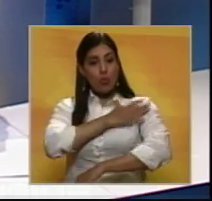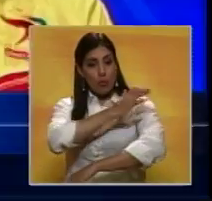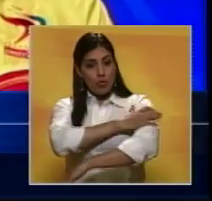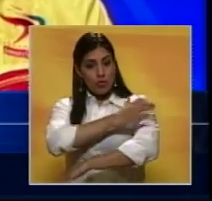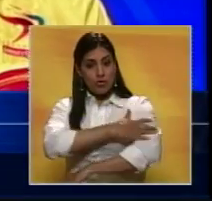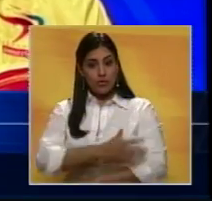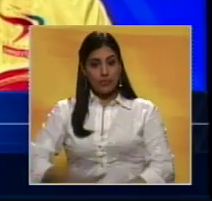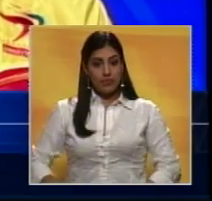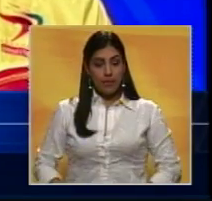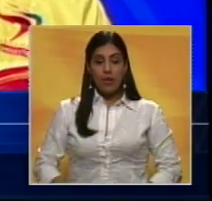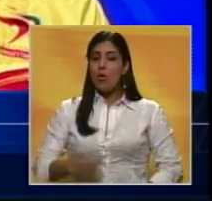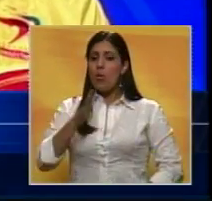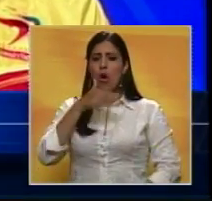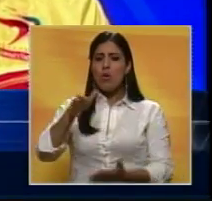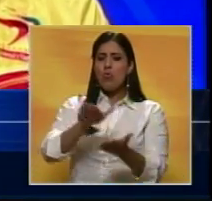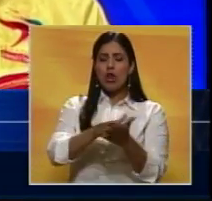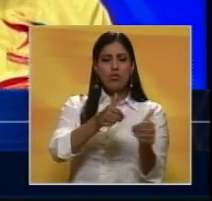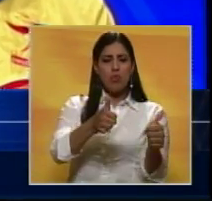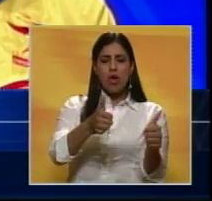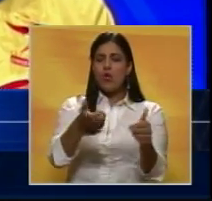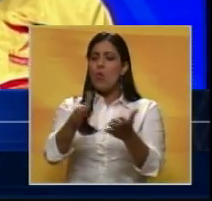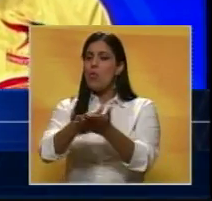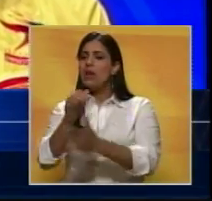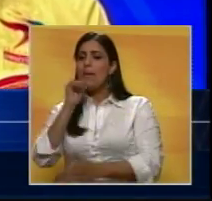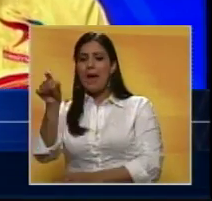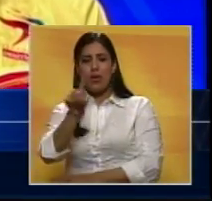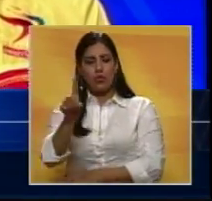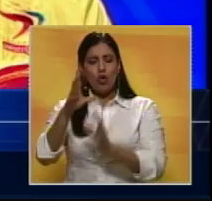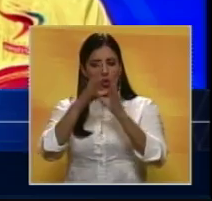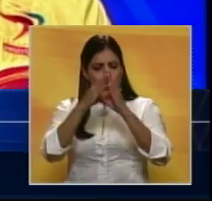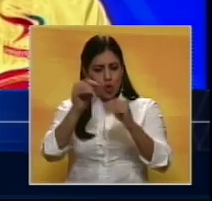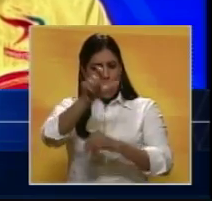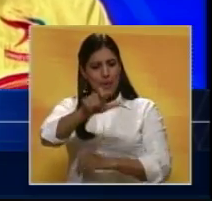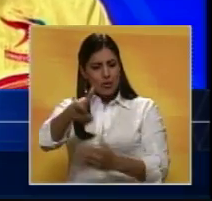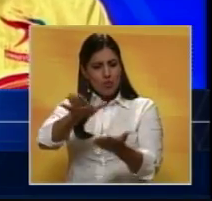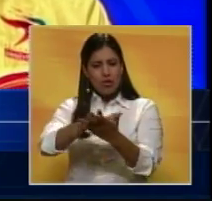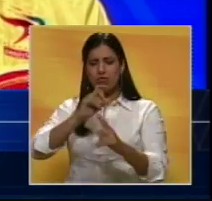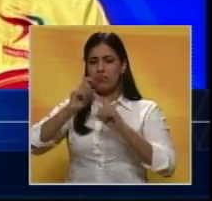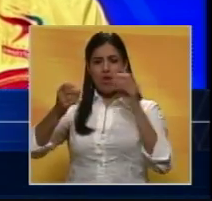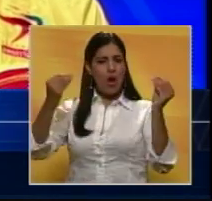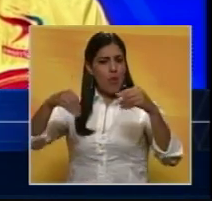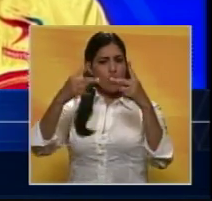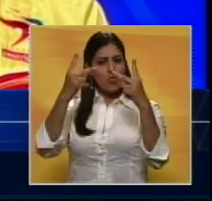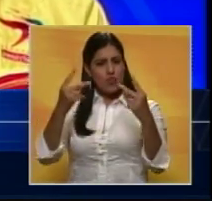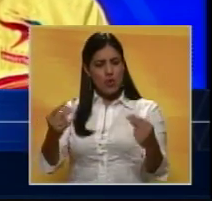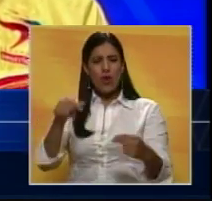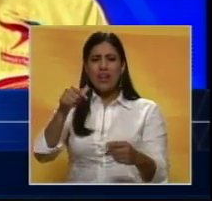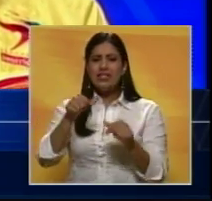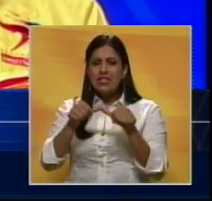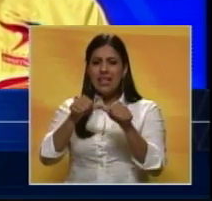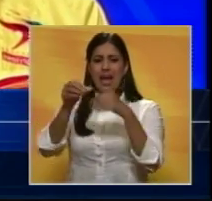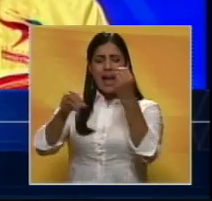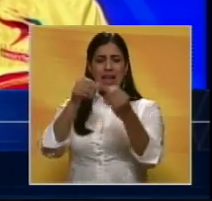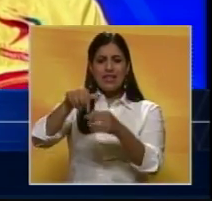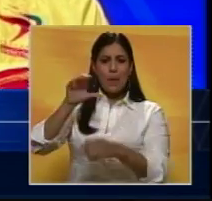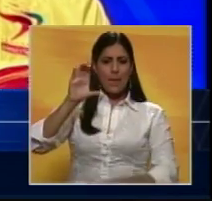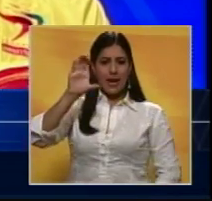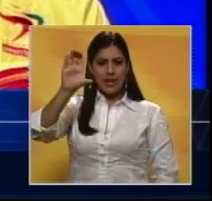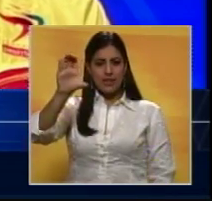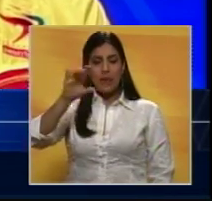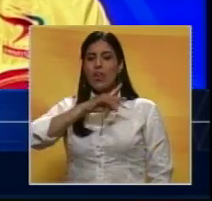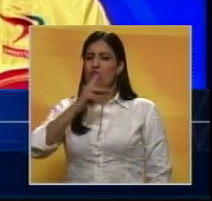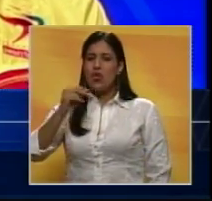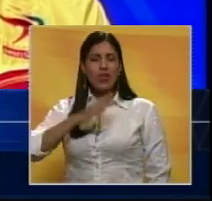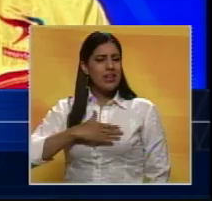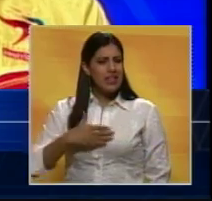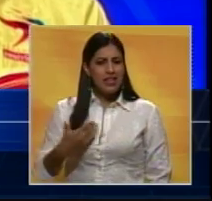oposición. No hay muertos buenos ni muertos malos. Todos los muertos los repudiamos, no queremos que eso siga ocurriendo en nuestro país, no